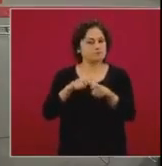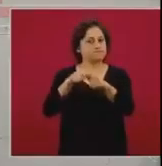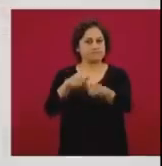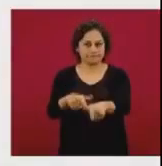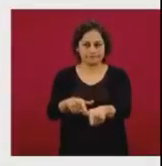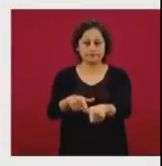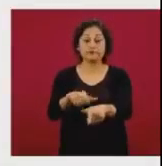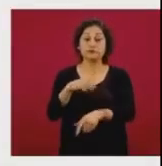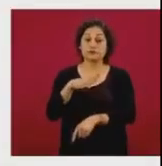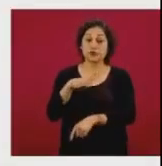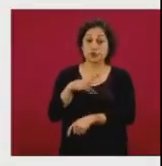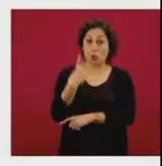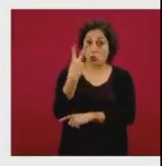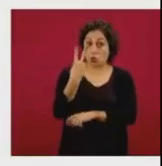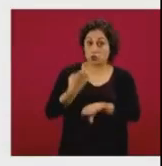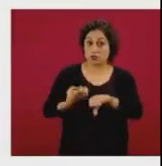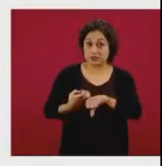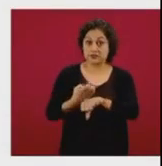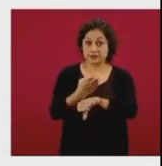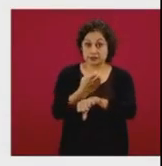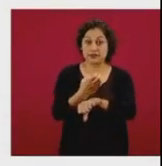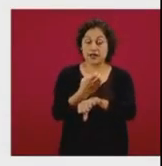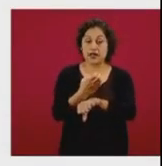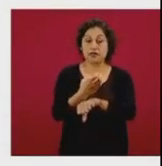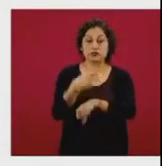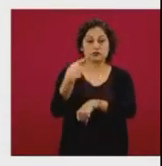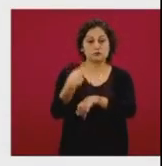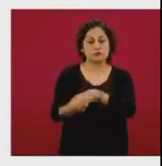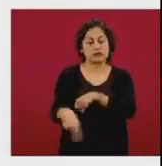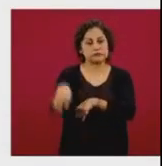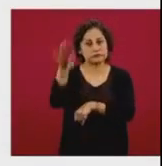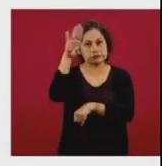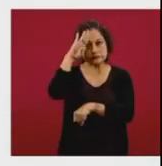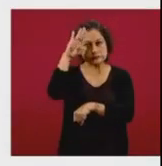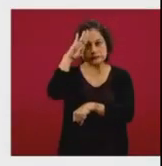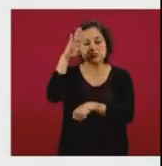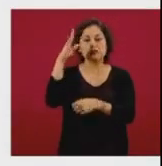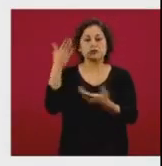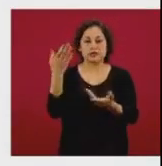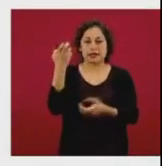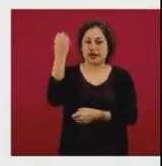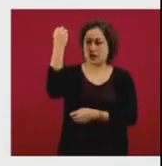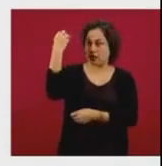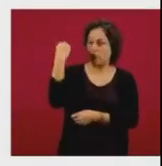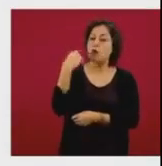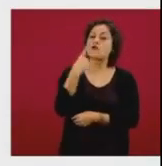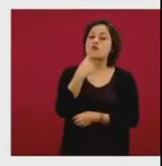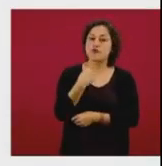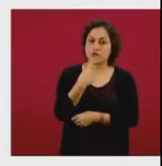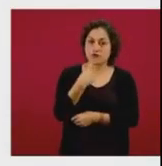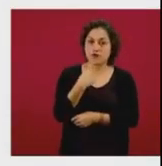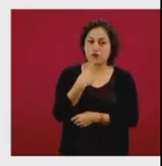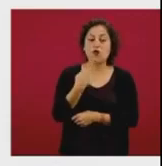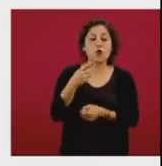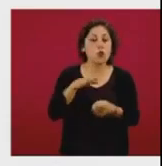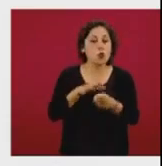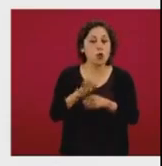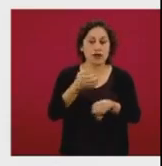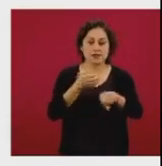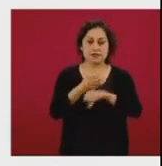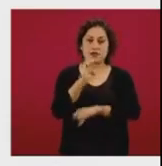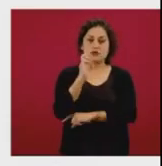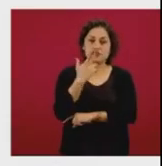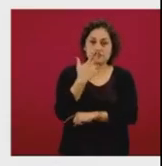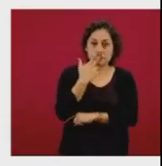dos entidades federativas en el riesgo máximo, que es el nivel rojo, son Chihuahua y